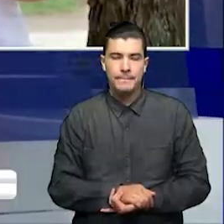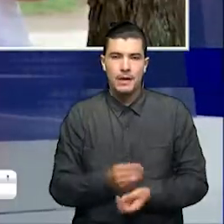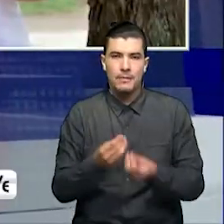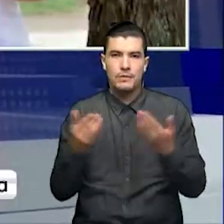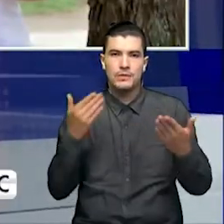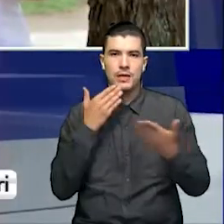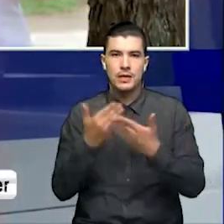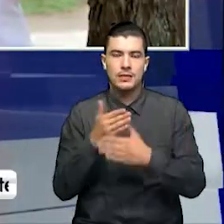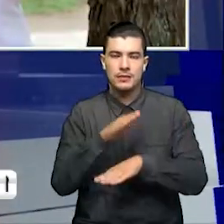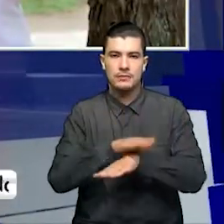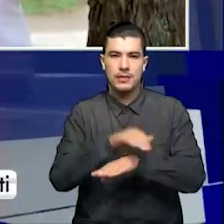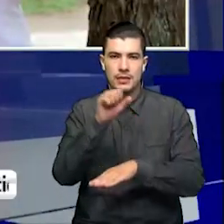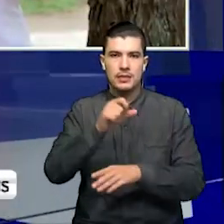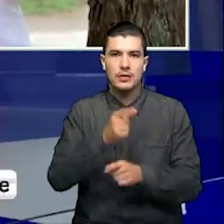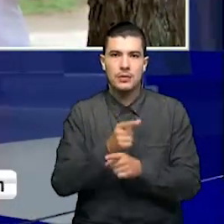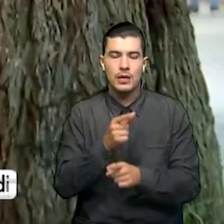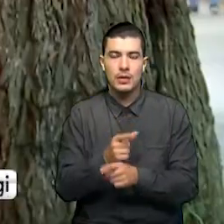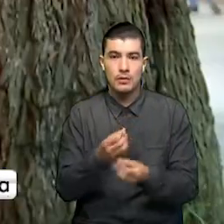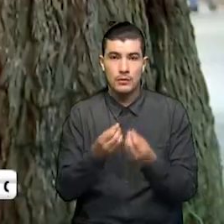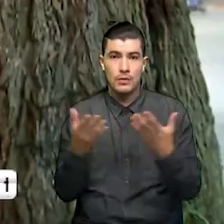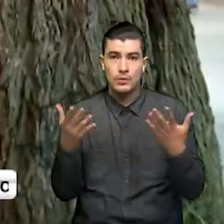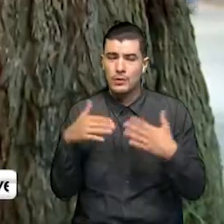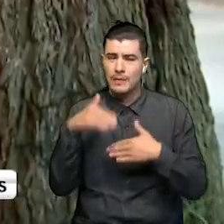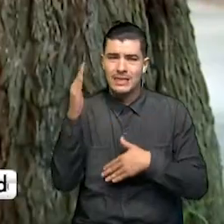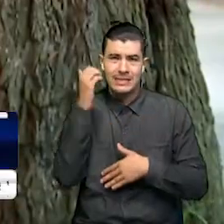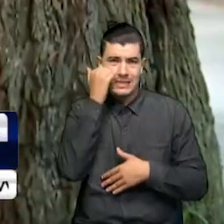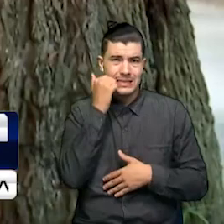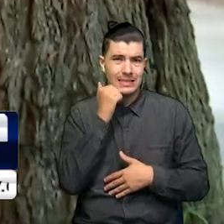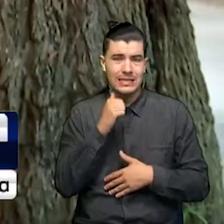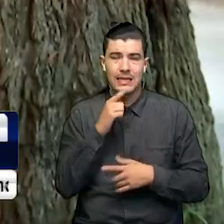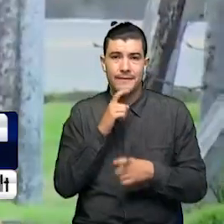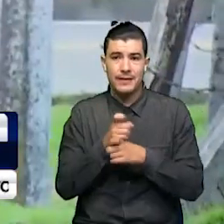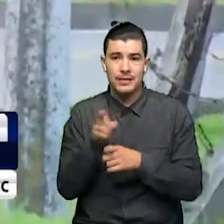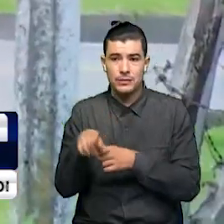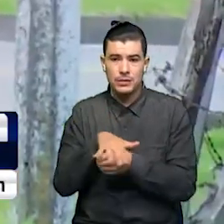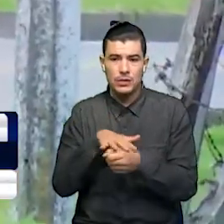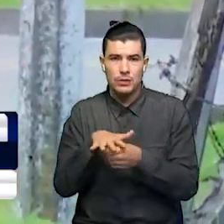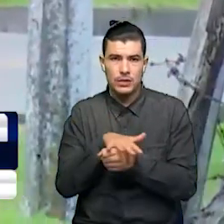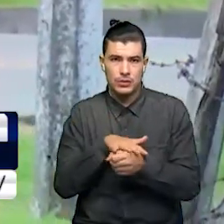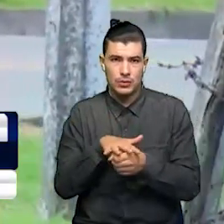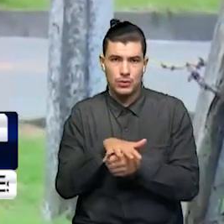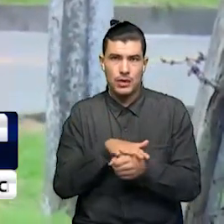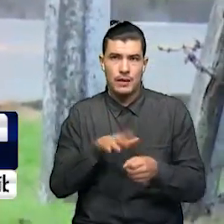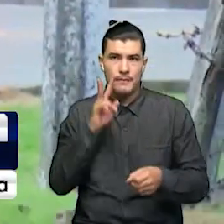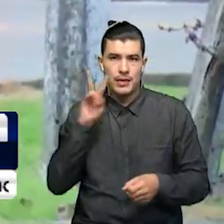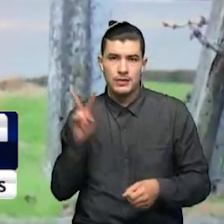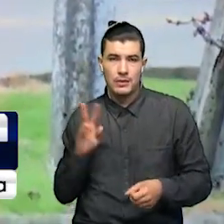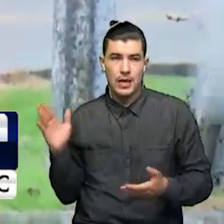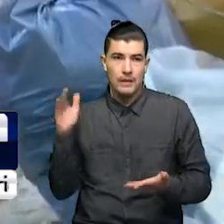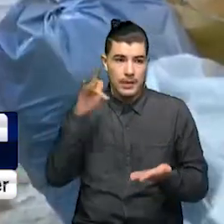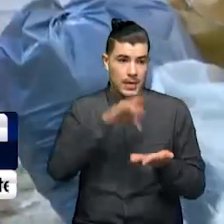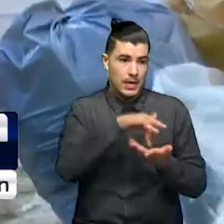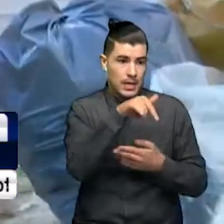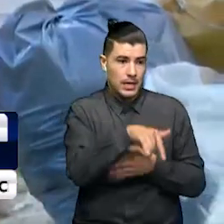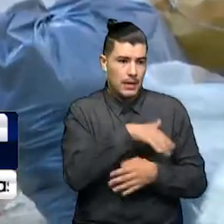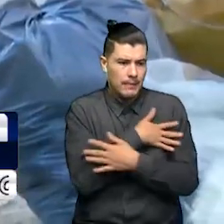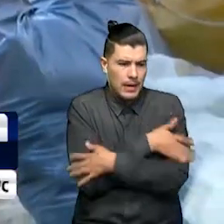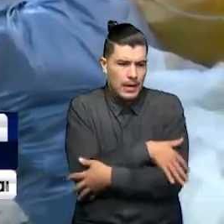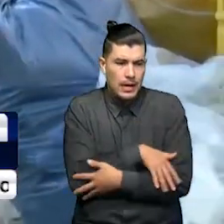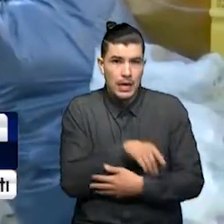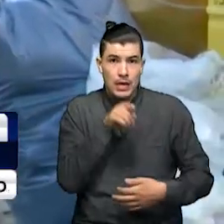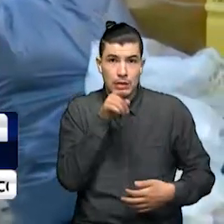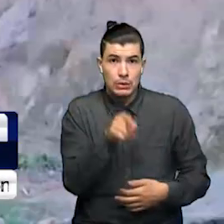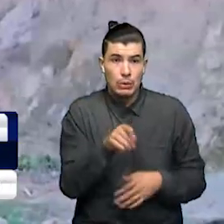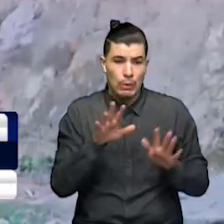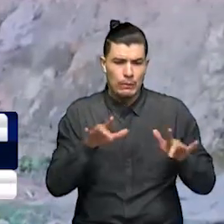Gracias, buenas tardes. Es cada vez más triste y lamentable la situación de los venezolanos. Cuando llegan a Pamplona están con sus